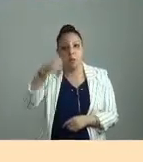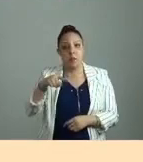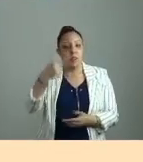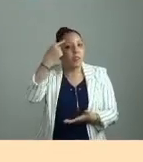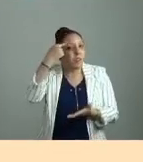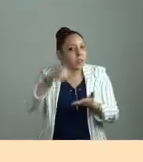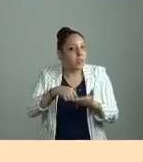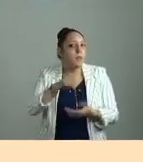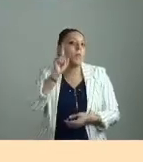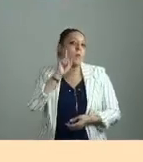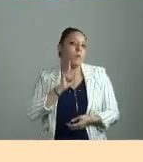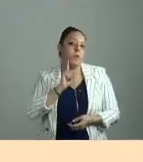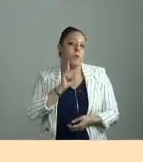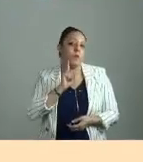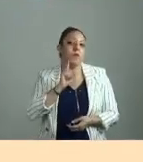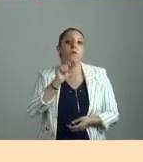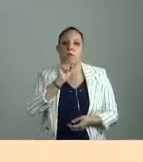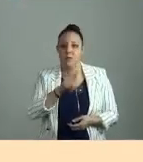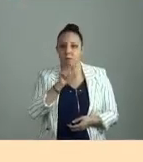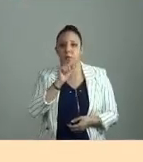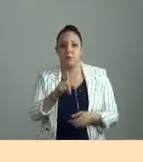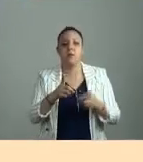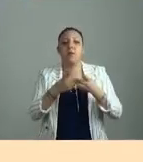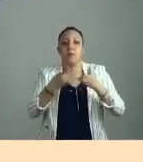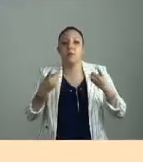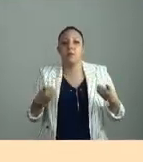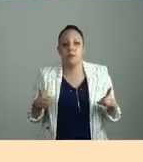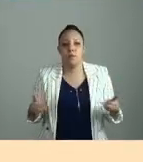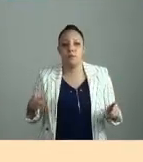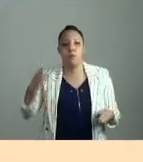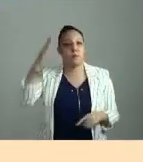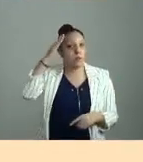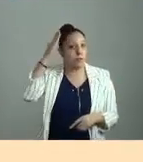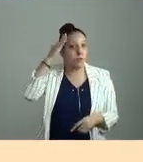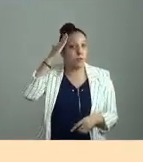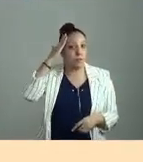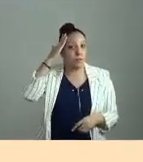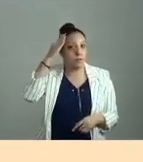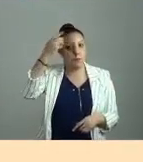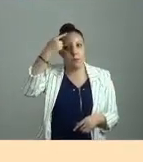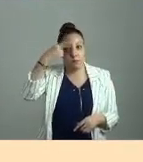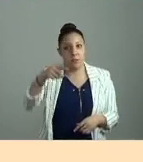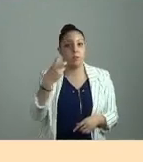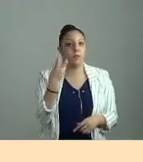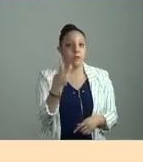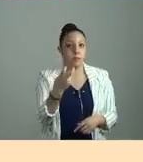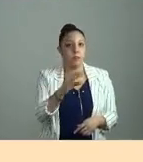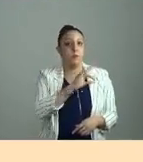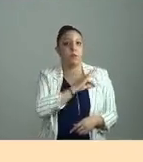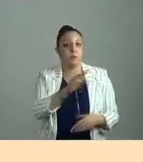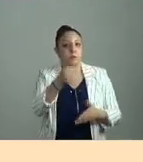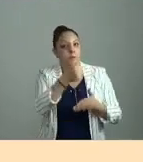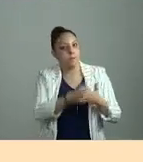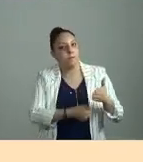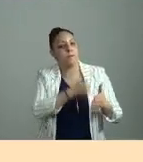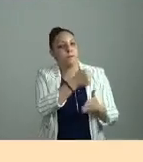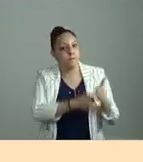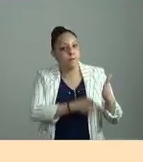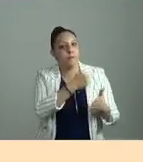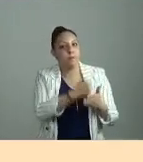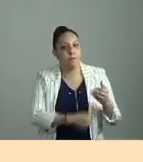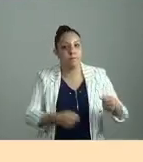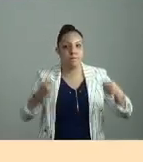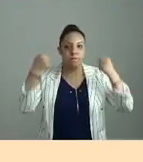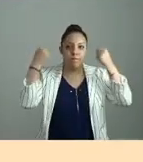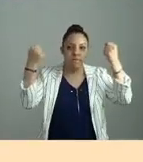están desarrollando que liderazgo en la lucha contra todo lo que es extractivismo todo lo que es la destrucción